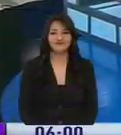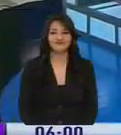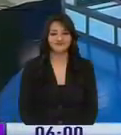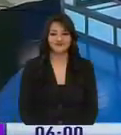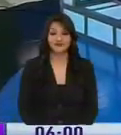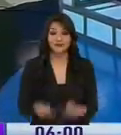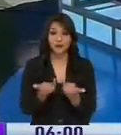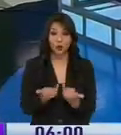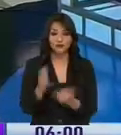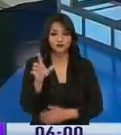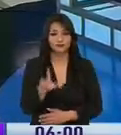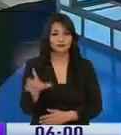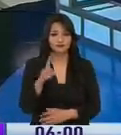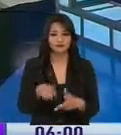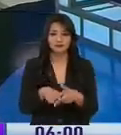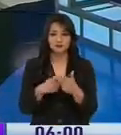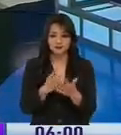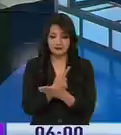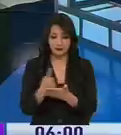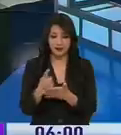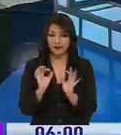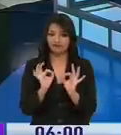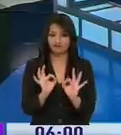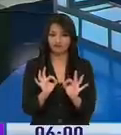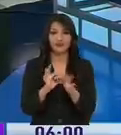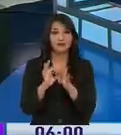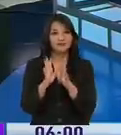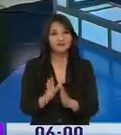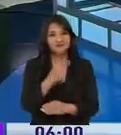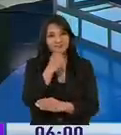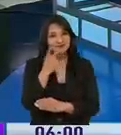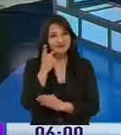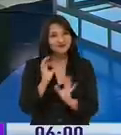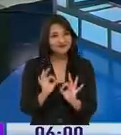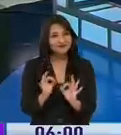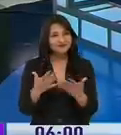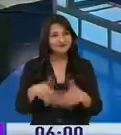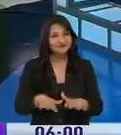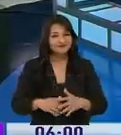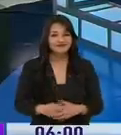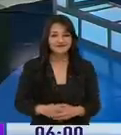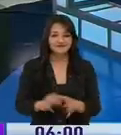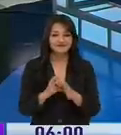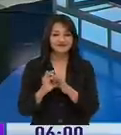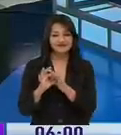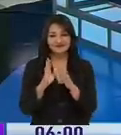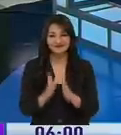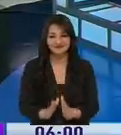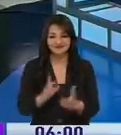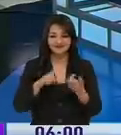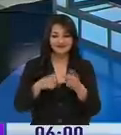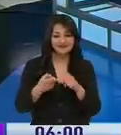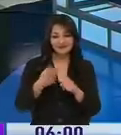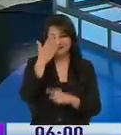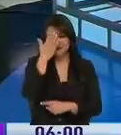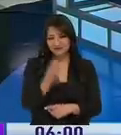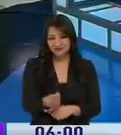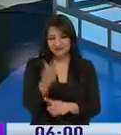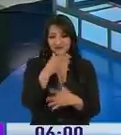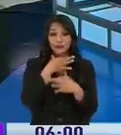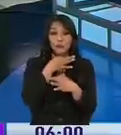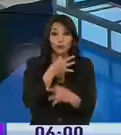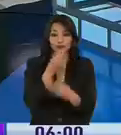Es día lunes, iniciamos semana, amigos queridos, Ali querida, Dianita, ¿qué estamos? Robert, Dianita, amigos televidentes, muy buenos días, qué gusto